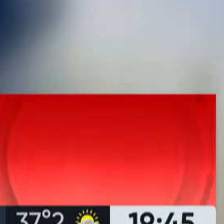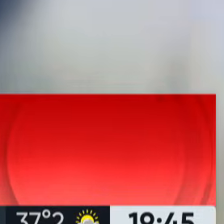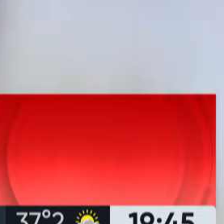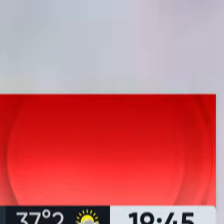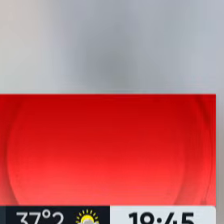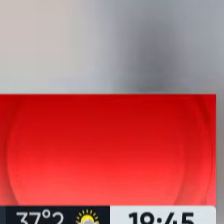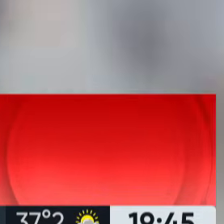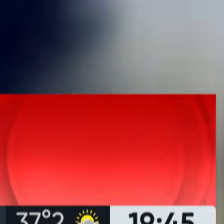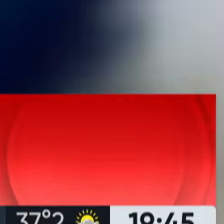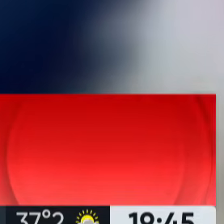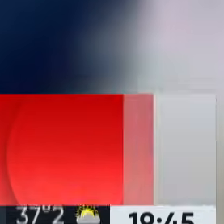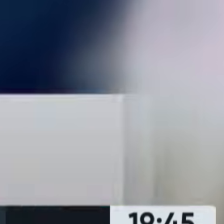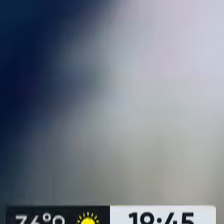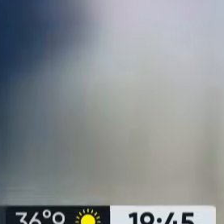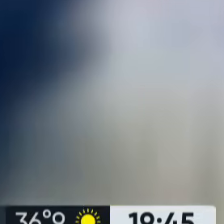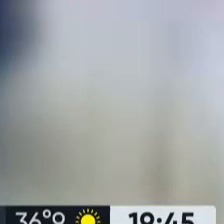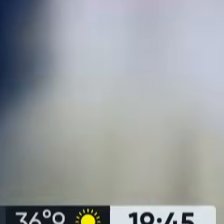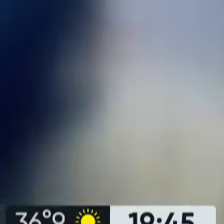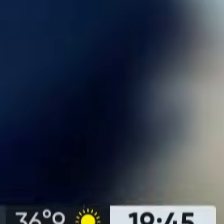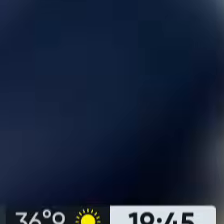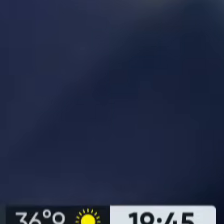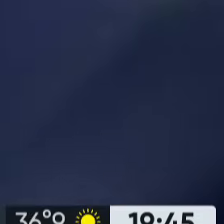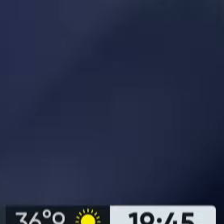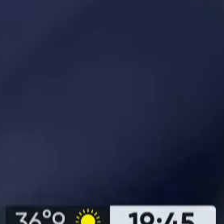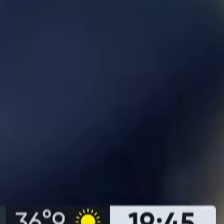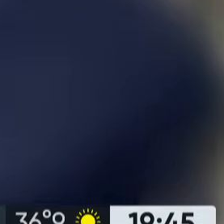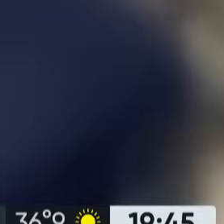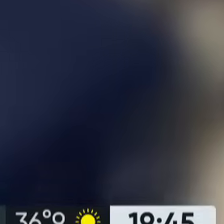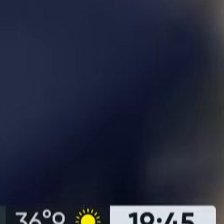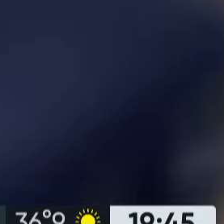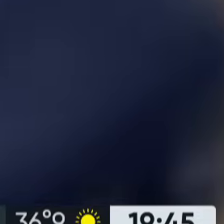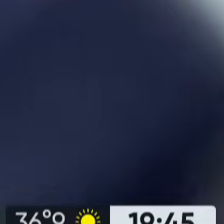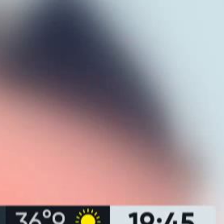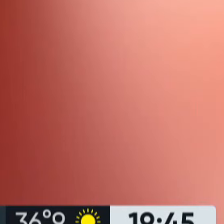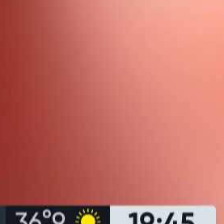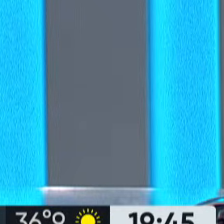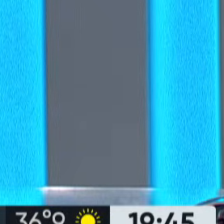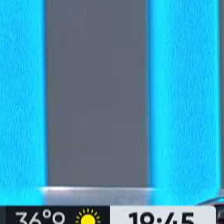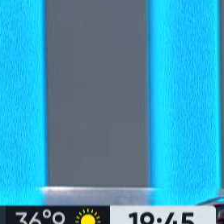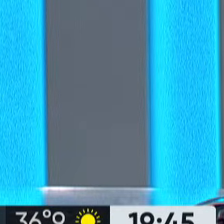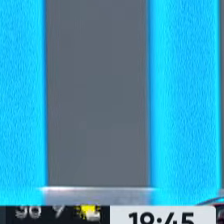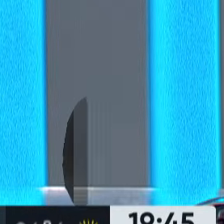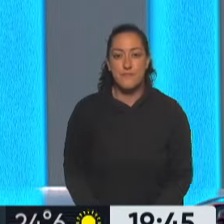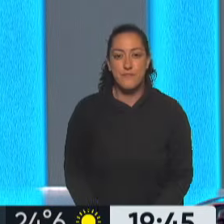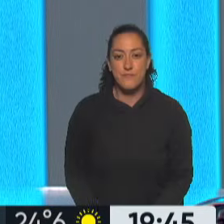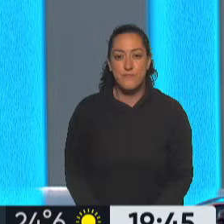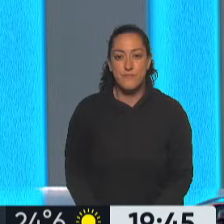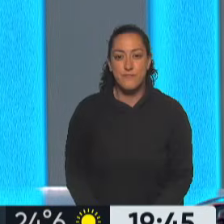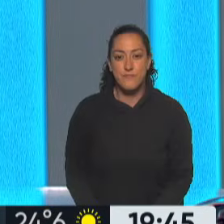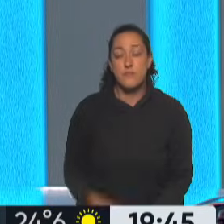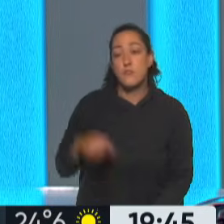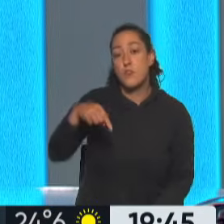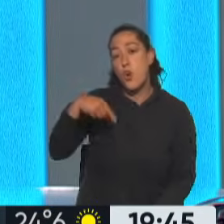tocó el día. Se nos hizo realidad el regalo de Navidad. Y de Carlos Baute me voy